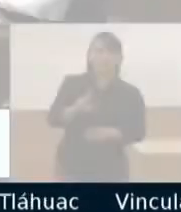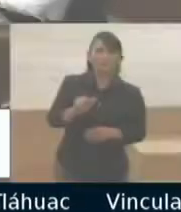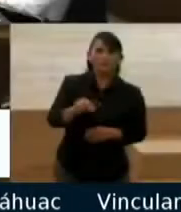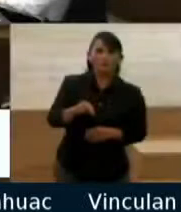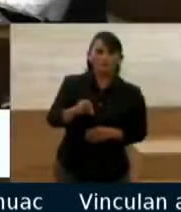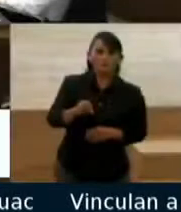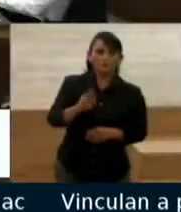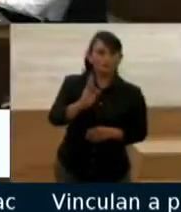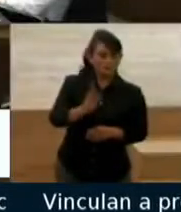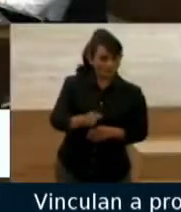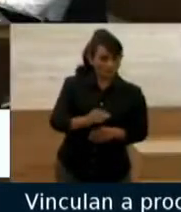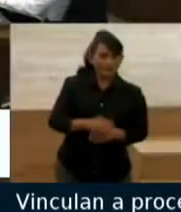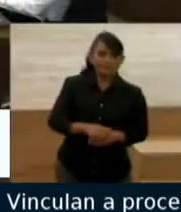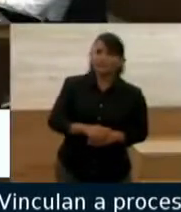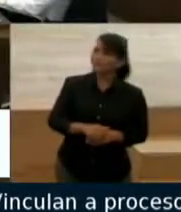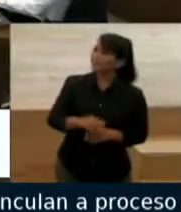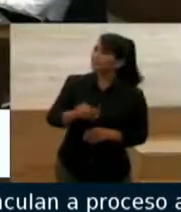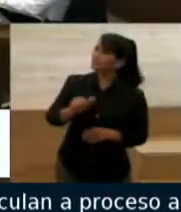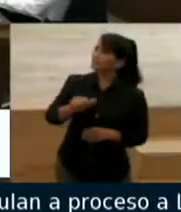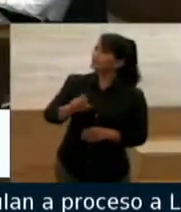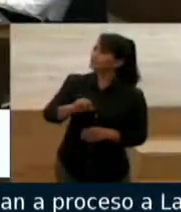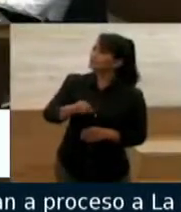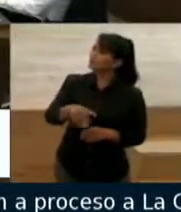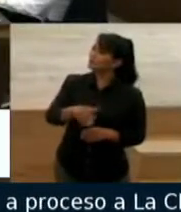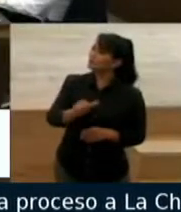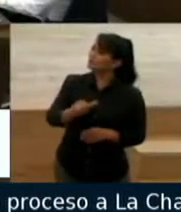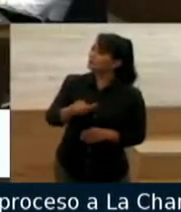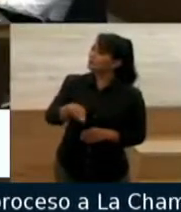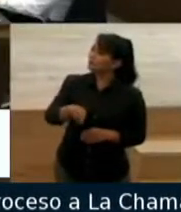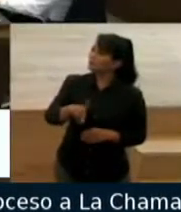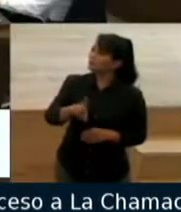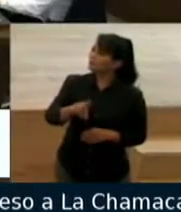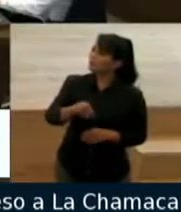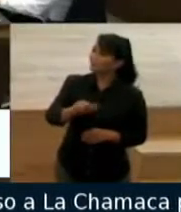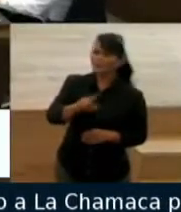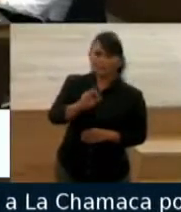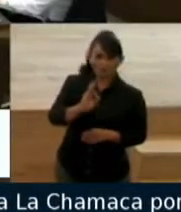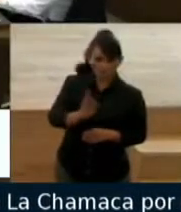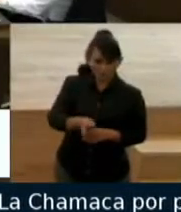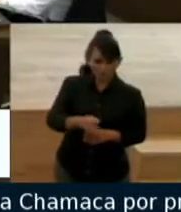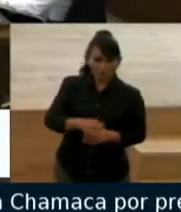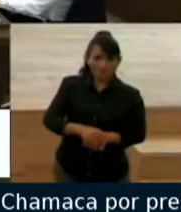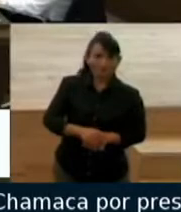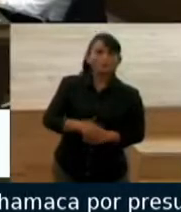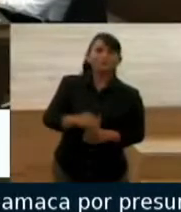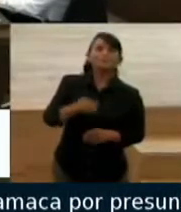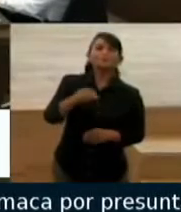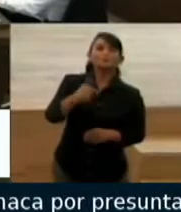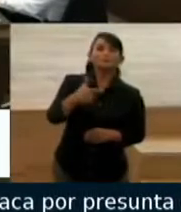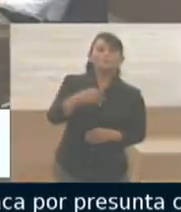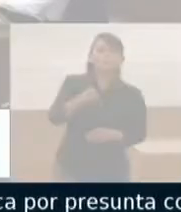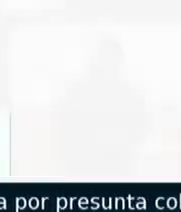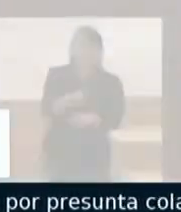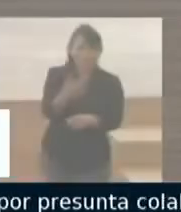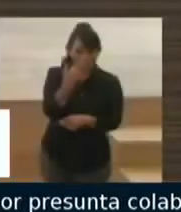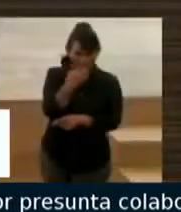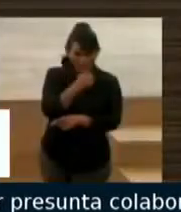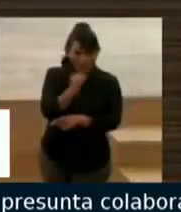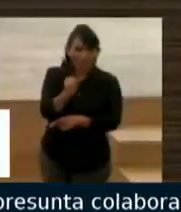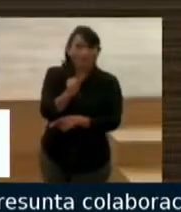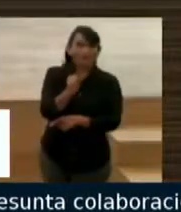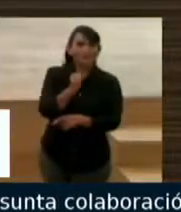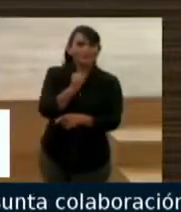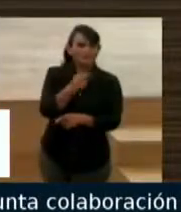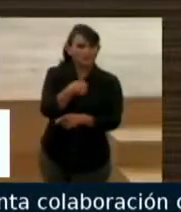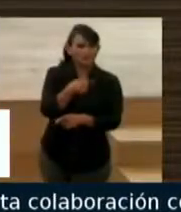Alcántara, mencionó que la ley elimina los macromedidores en los condominios. Insisto, los activistas lo que están diciendo es que esta ley abre la posibilidad